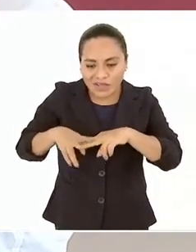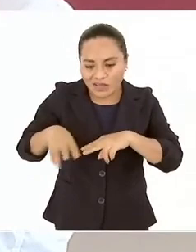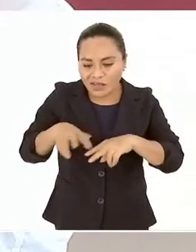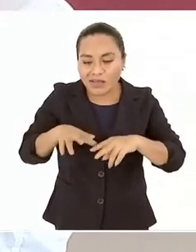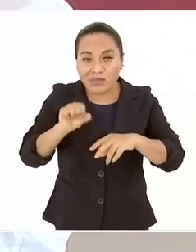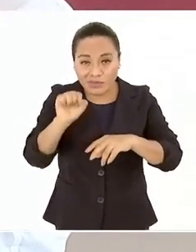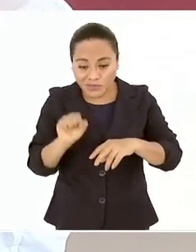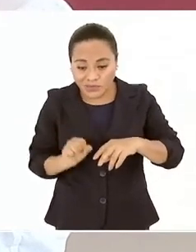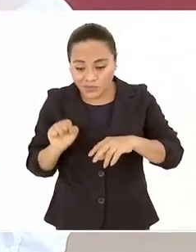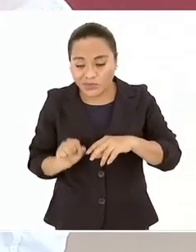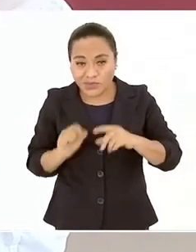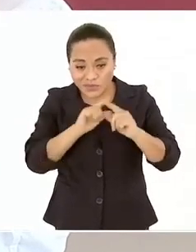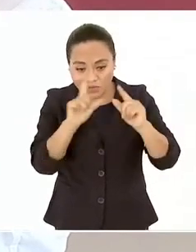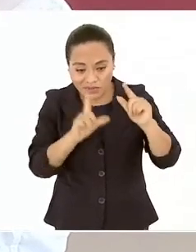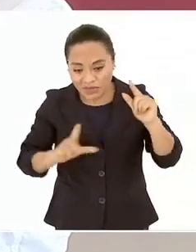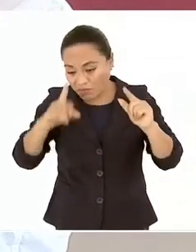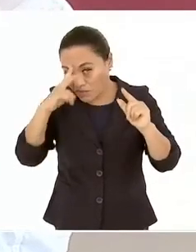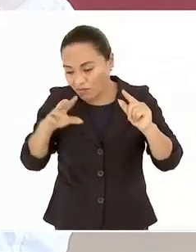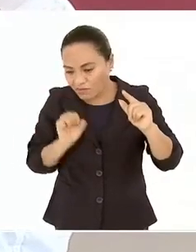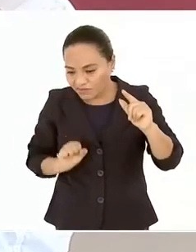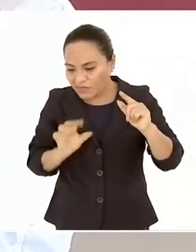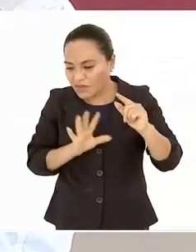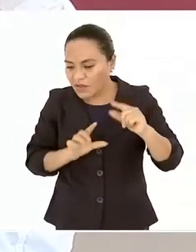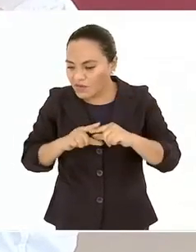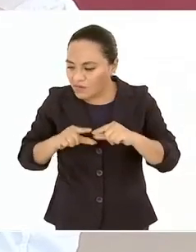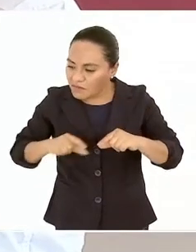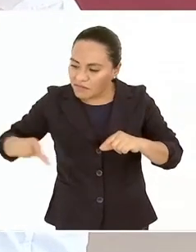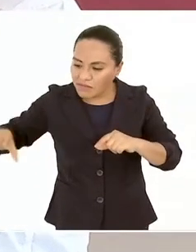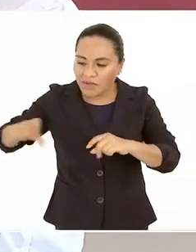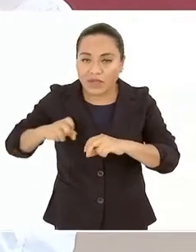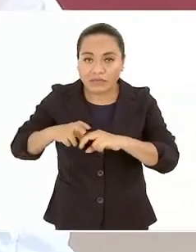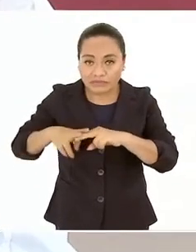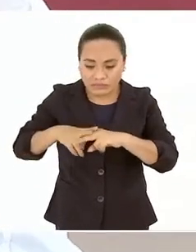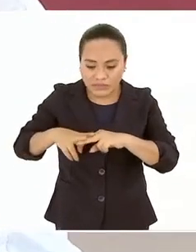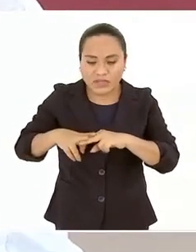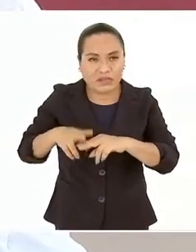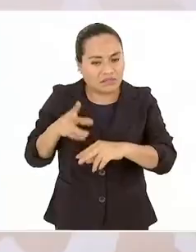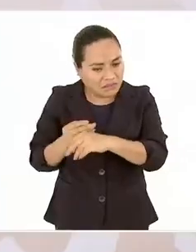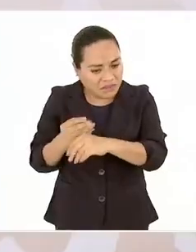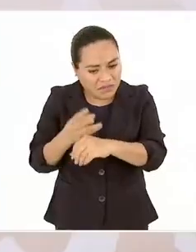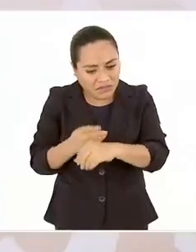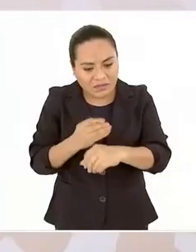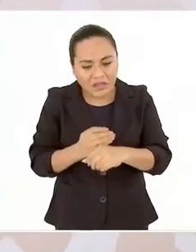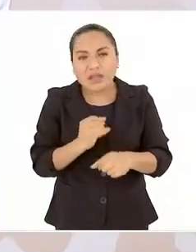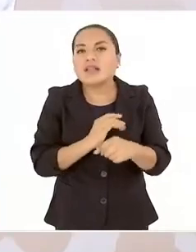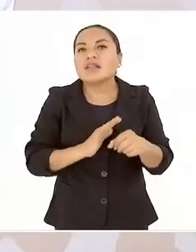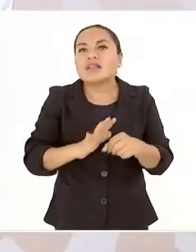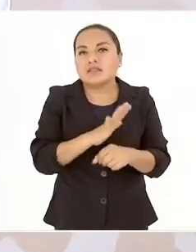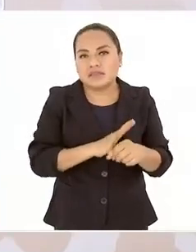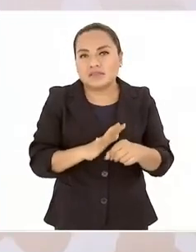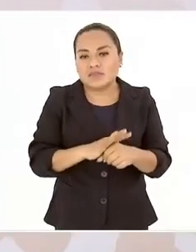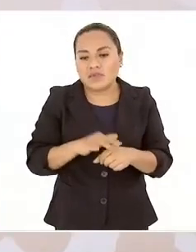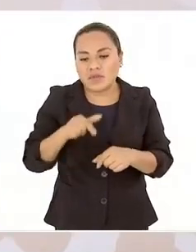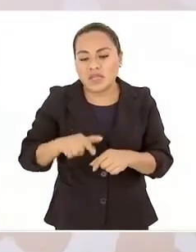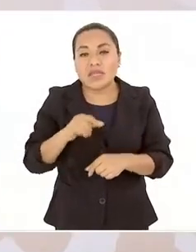sureste y del ferrocarril del Istmo desde Ixtepec